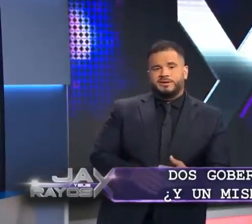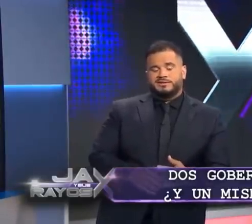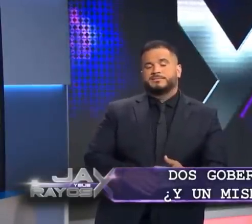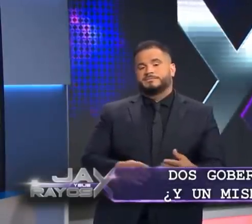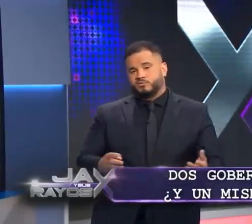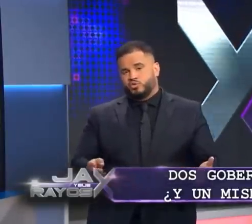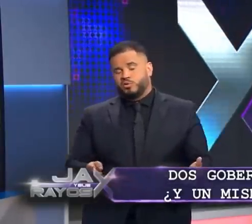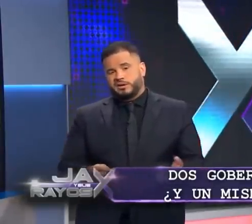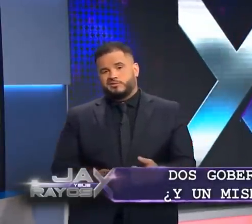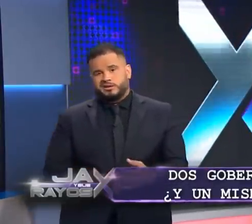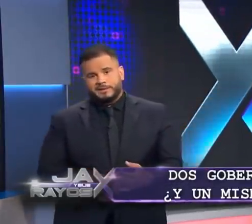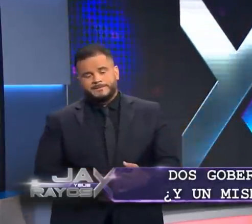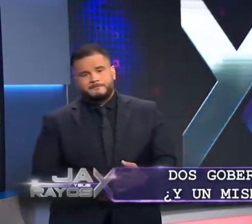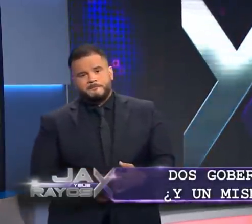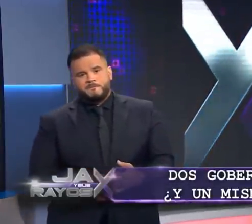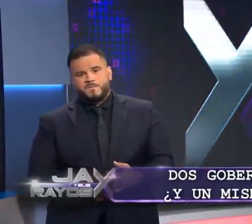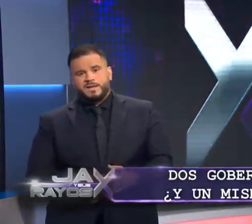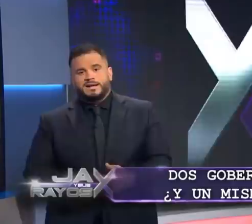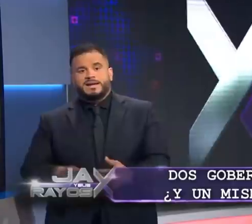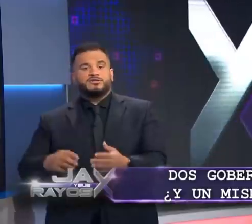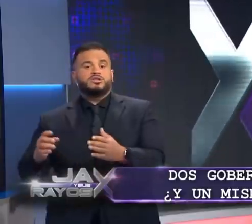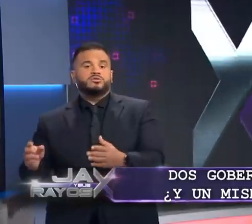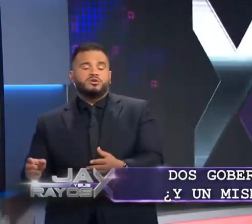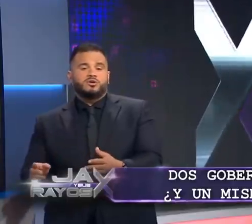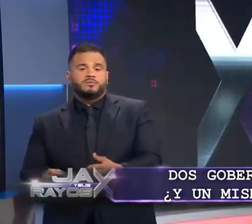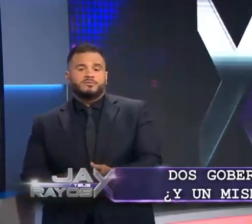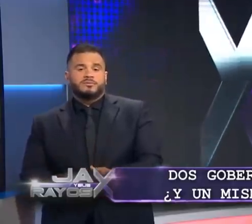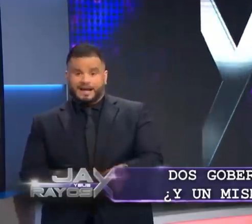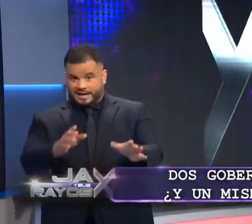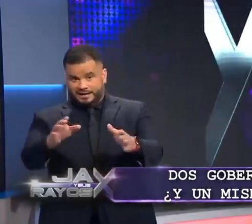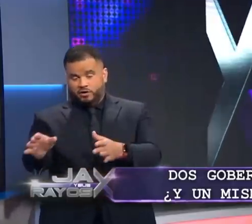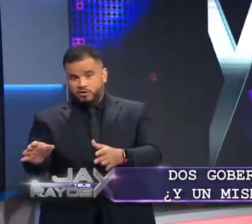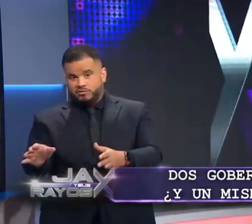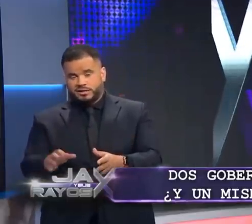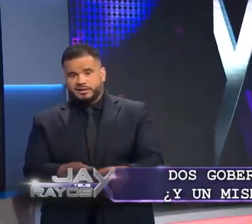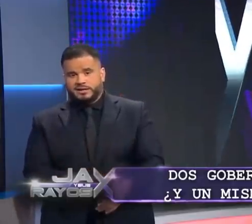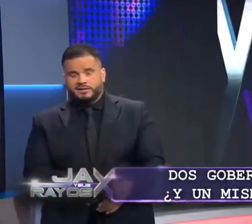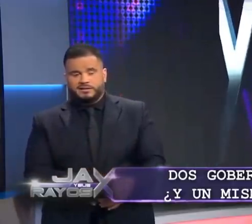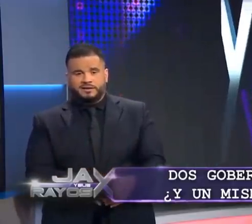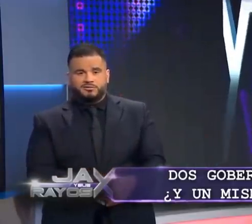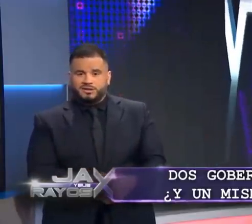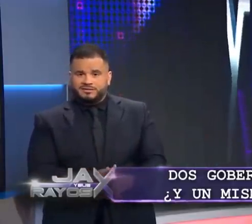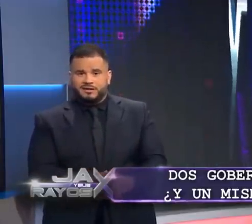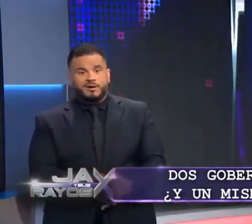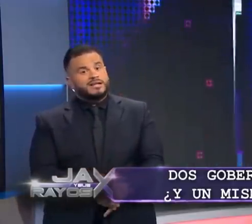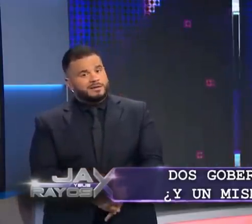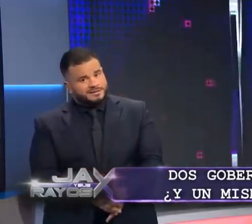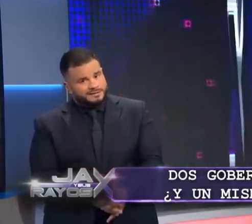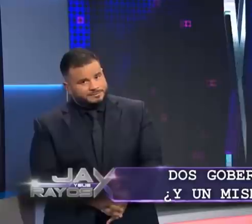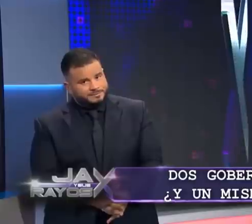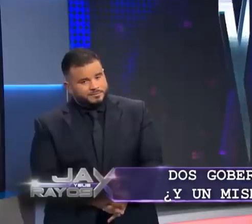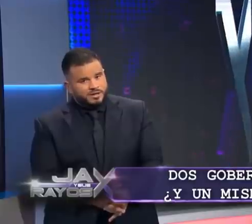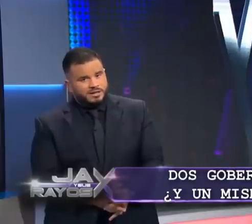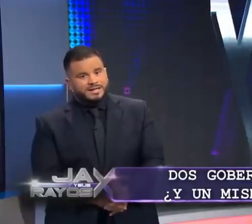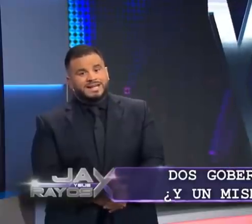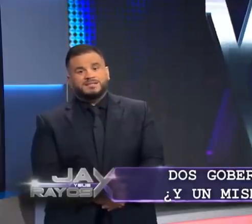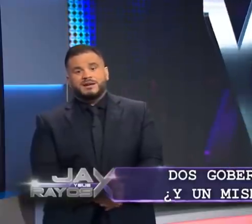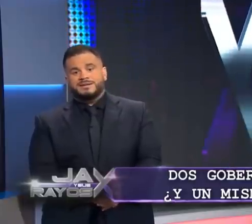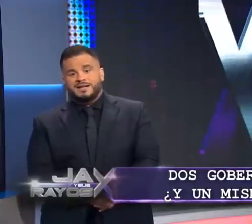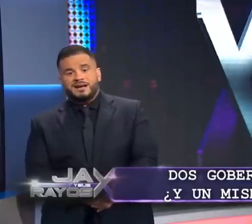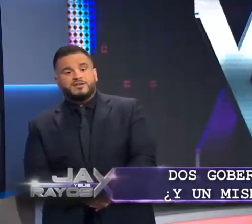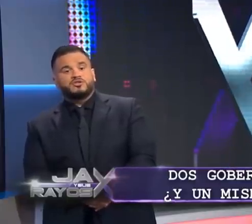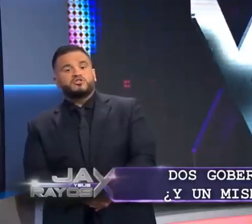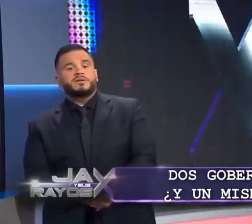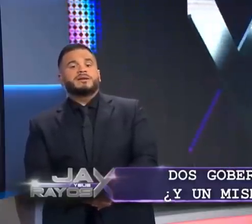mes después tuvo que renunciar. Le sustituyó a quien él dejó como secretaria de Justicia, Wanda Vázquez, que la